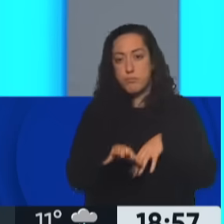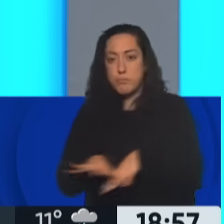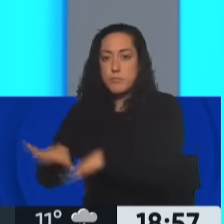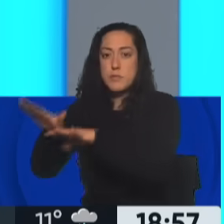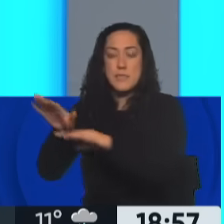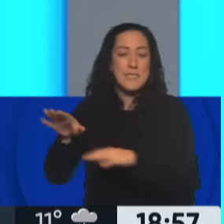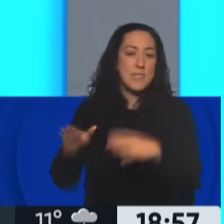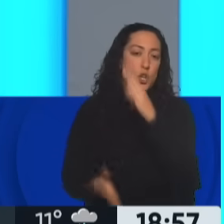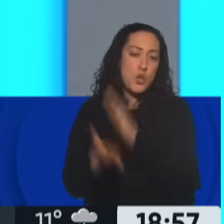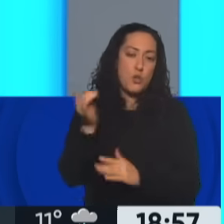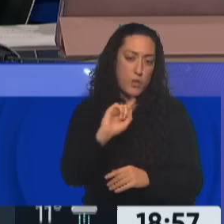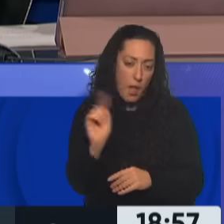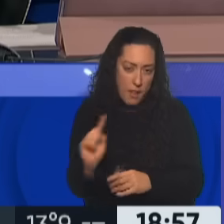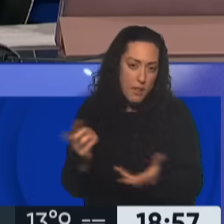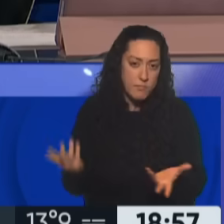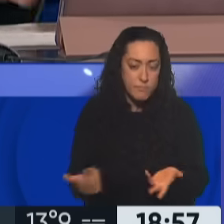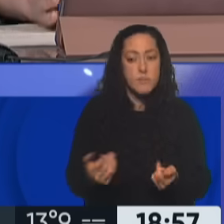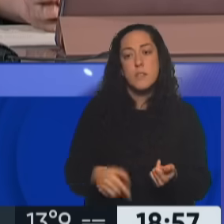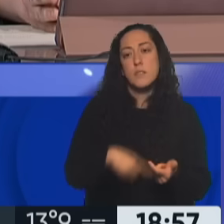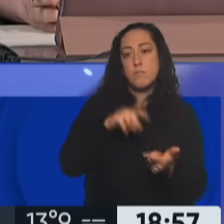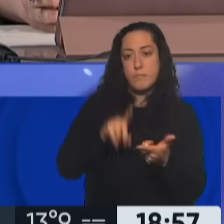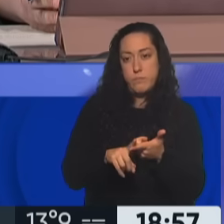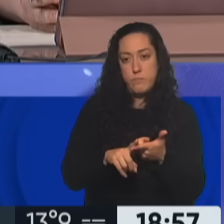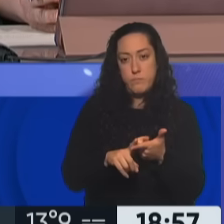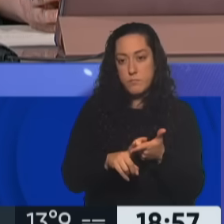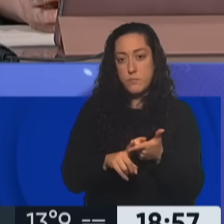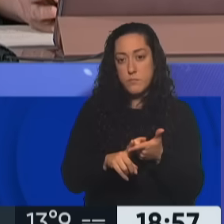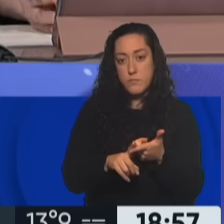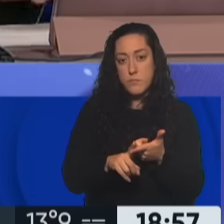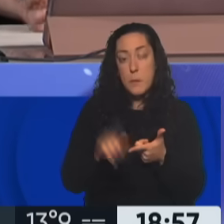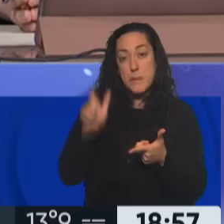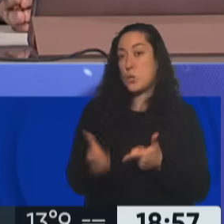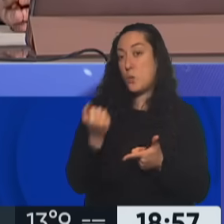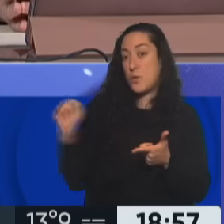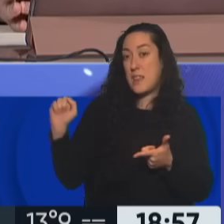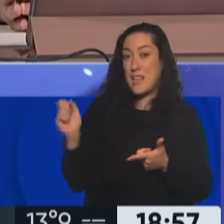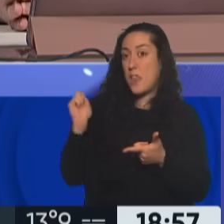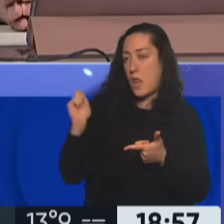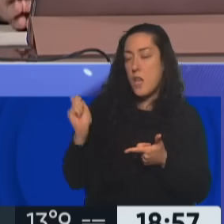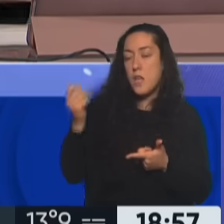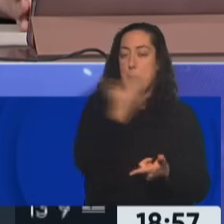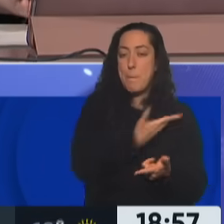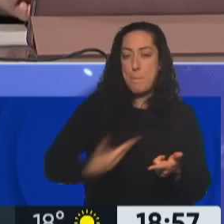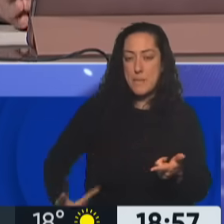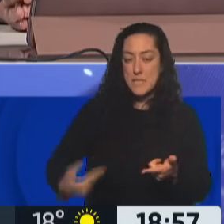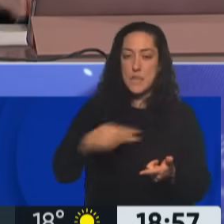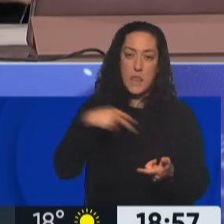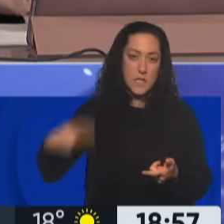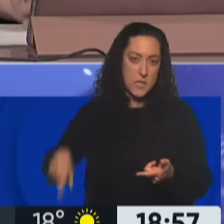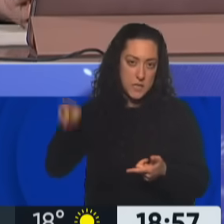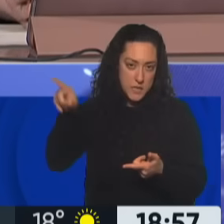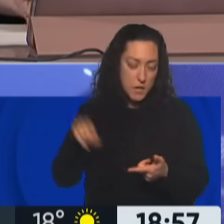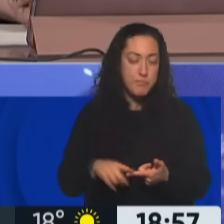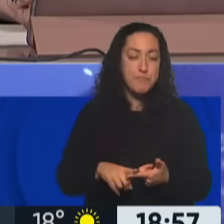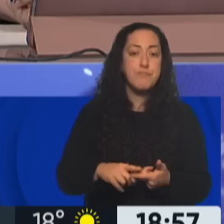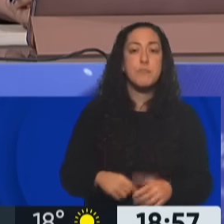muy poco de su país, así que no se esperaba esa visita, pero la otra ausencia de la cual se habló bastante es la del presidente Xi Jinping. Pese a todo